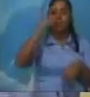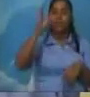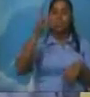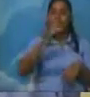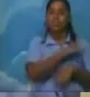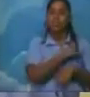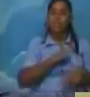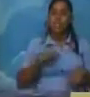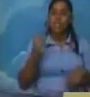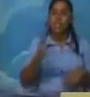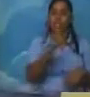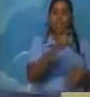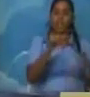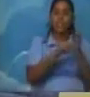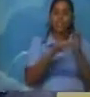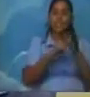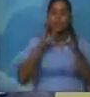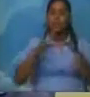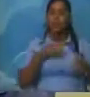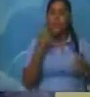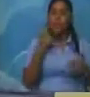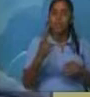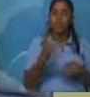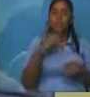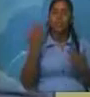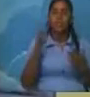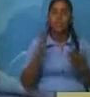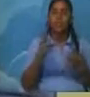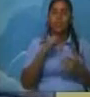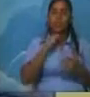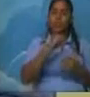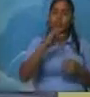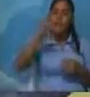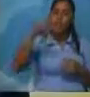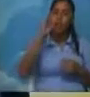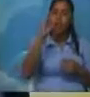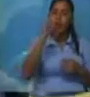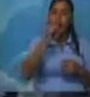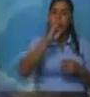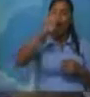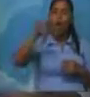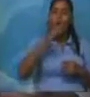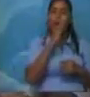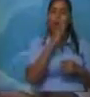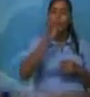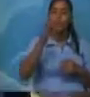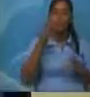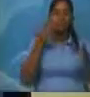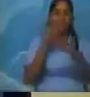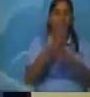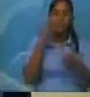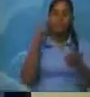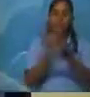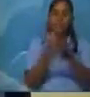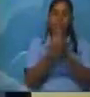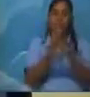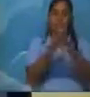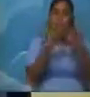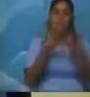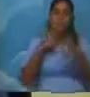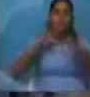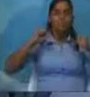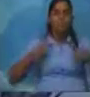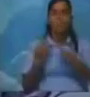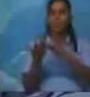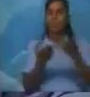gente donde pueda decir qué te parece mi siervo Jo no ves cómo es mi siervo Jo que nosotros pasemos la prueba la Biblia dice bienaventurado el